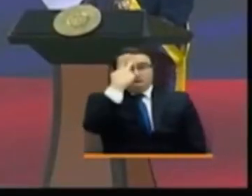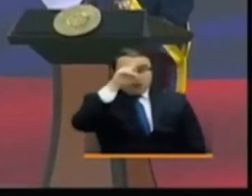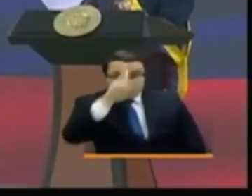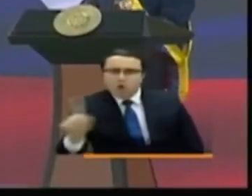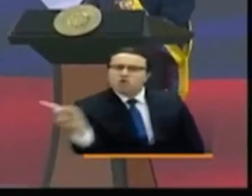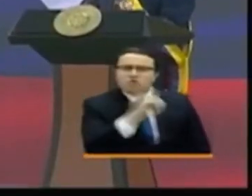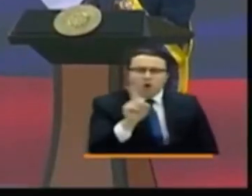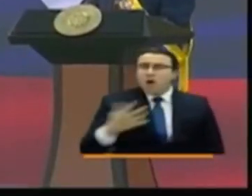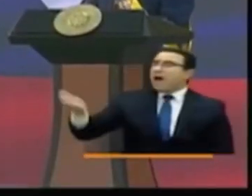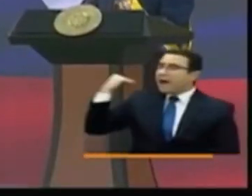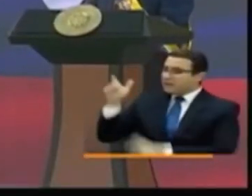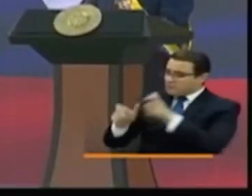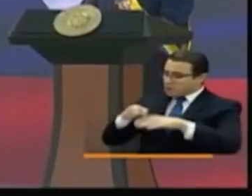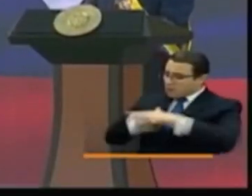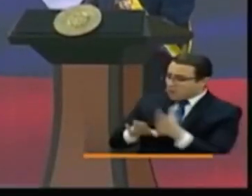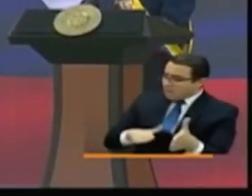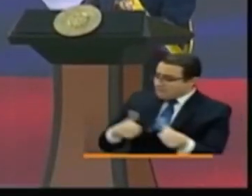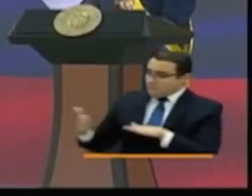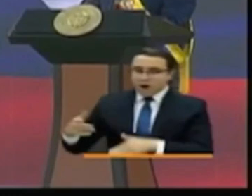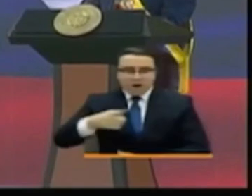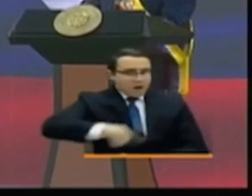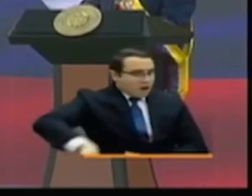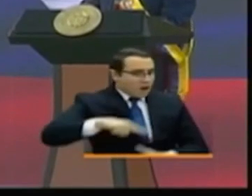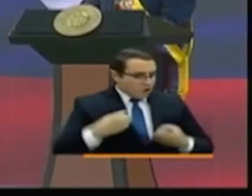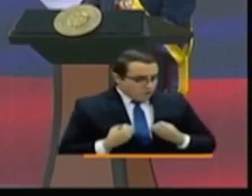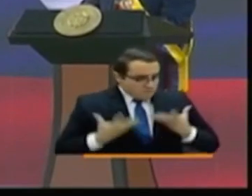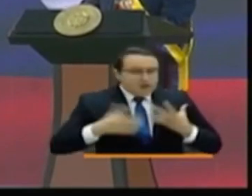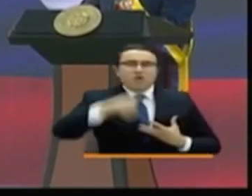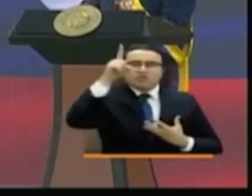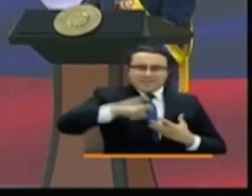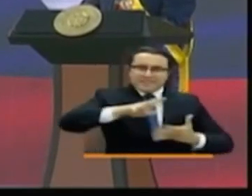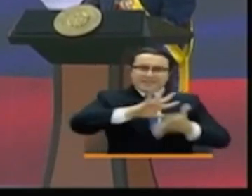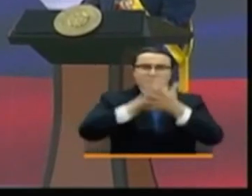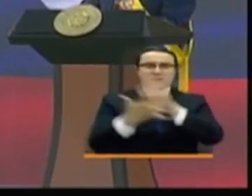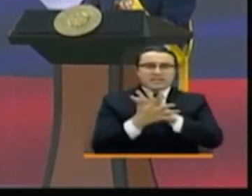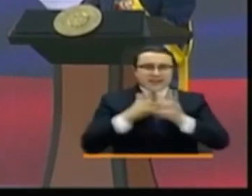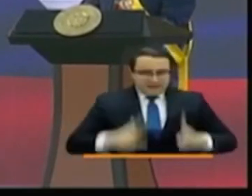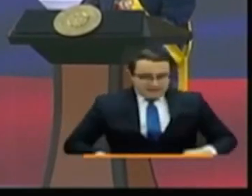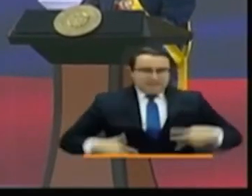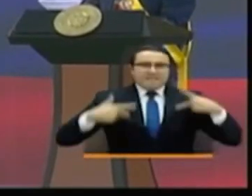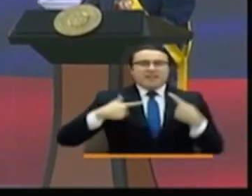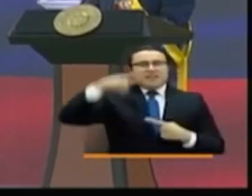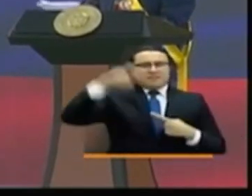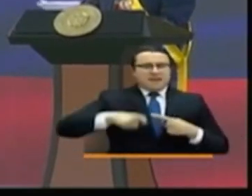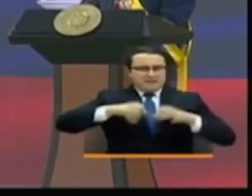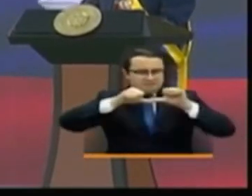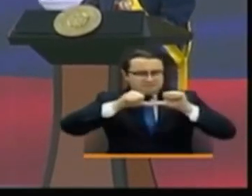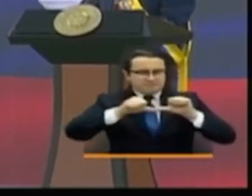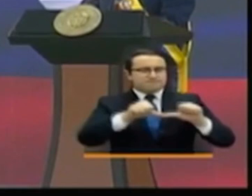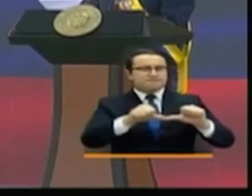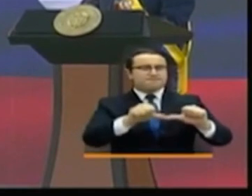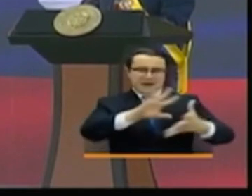se lo merecen, los vivos lo necesitan. La vida debe ser la base de la paz, una